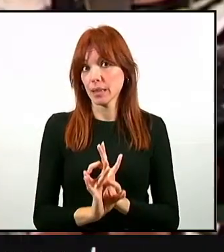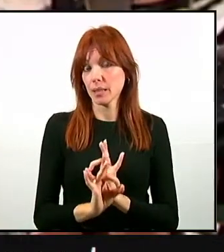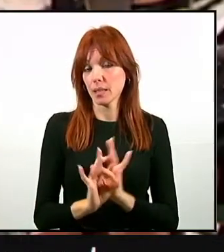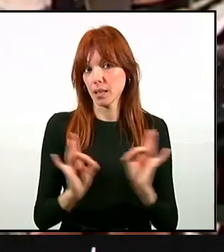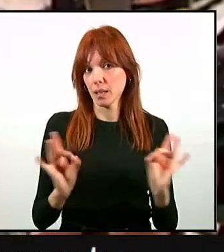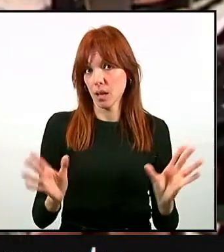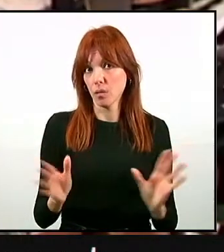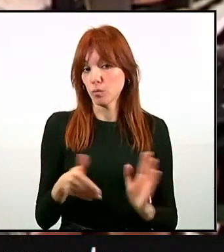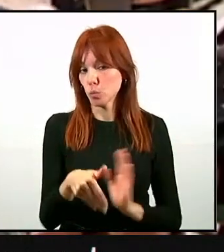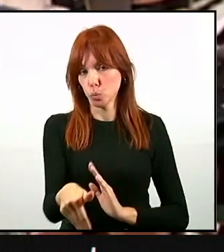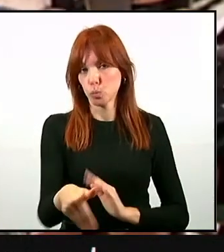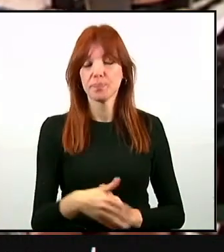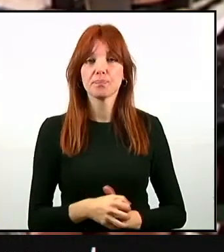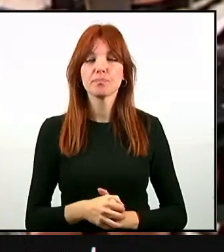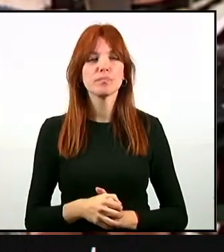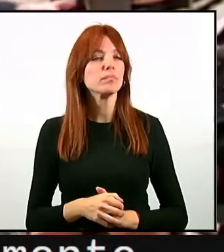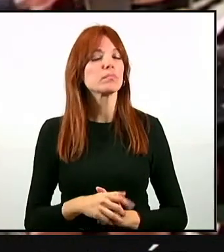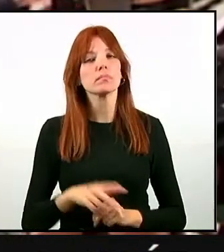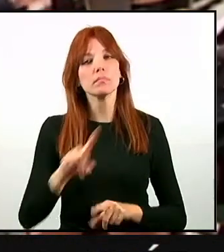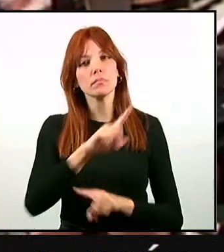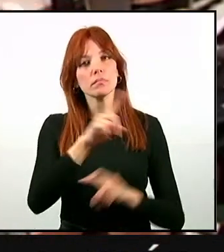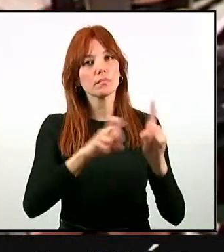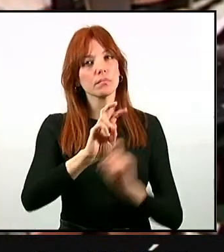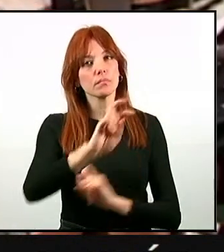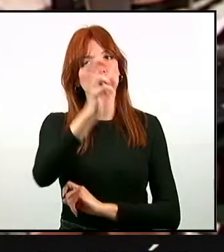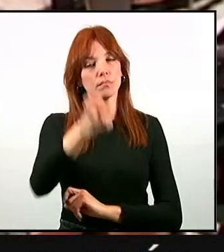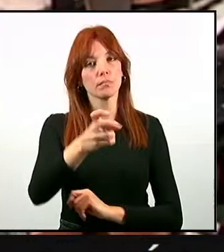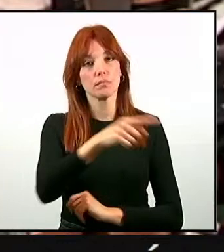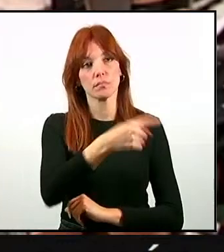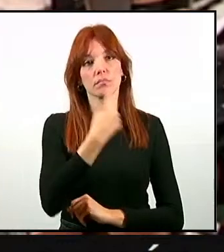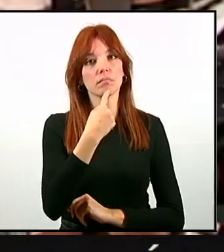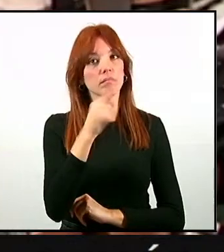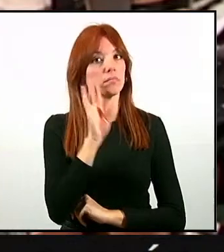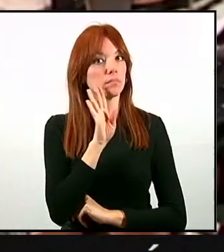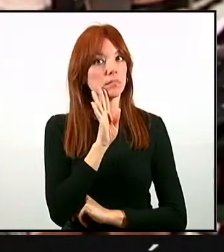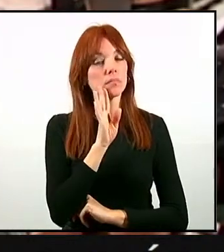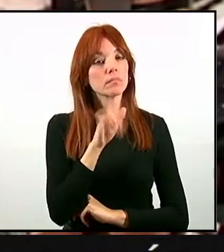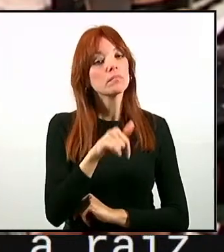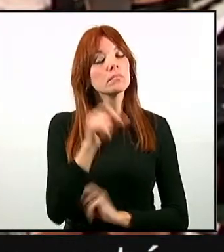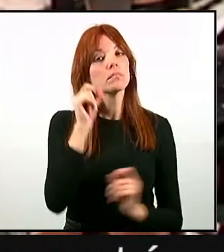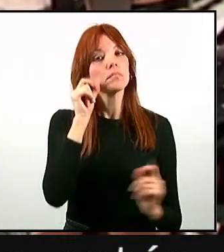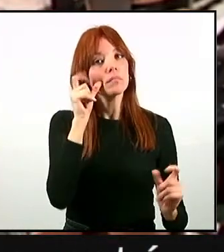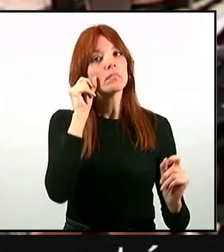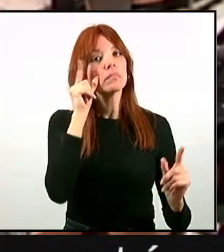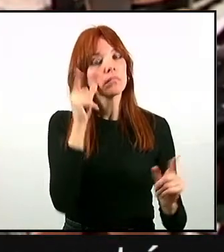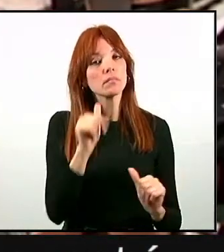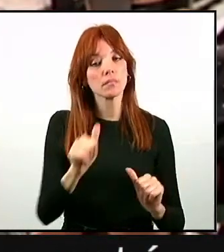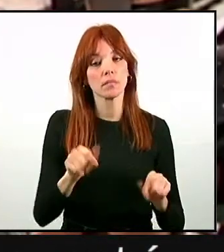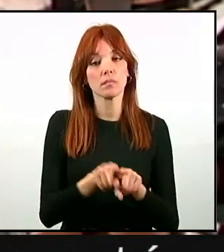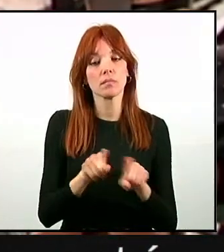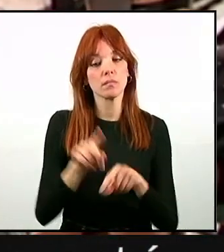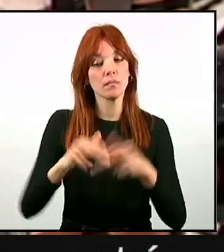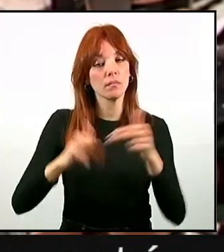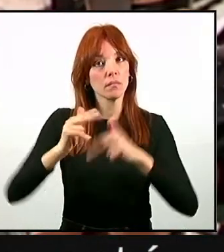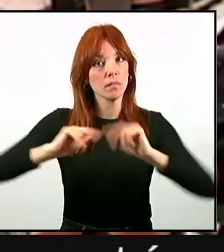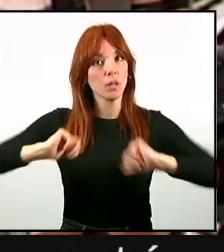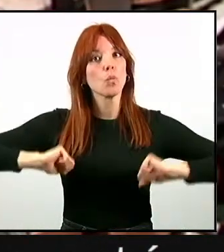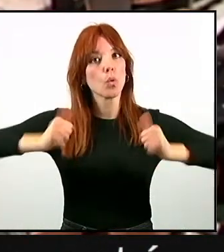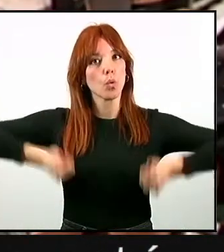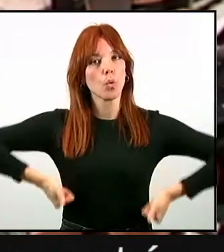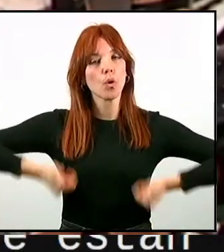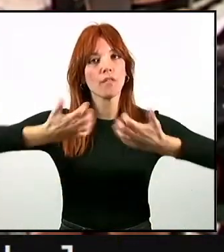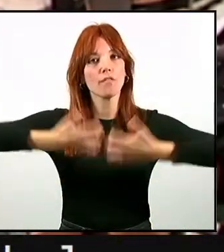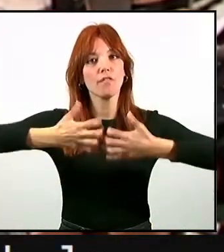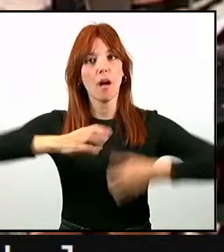y tenía otra pregunta a raíz de, como decía usted al principio, se están conociendo, pues eso, inicio de obras, la fábrica